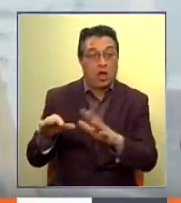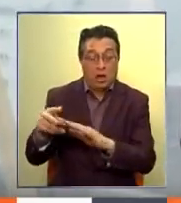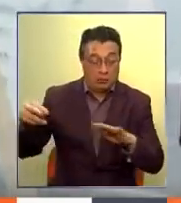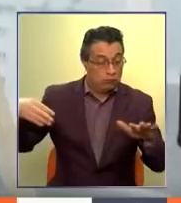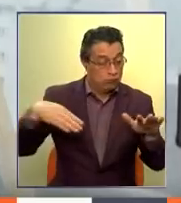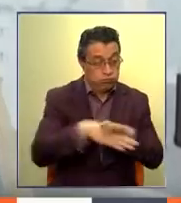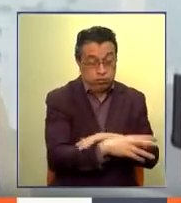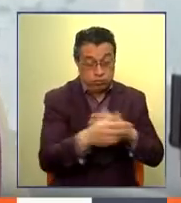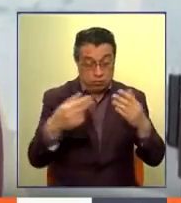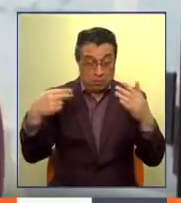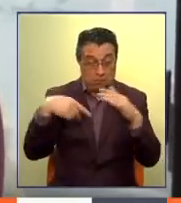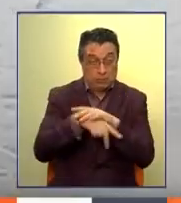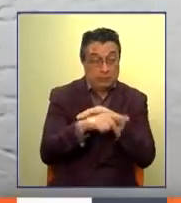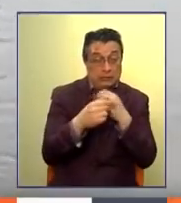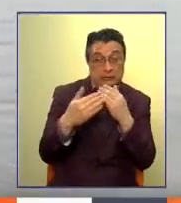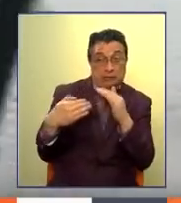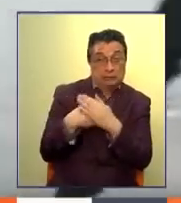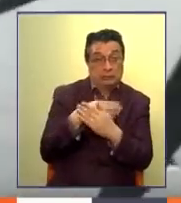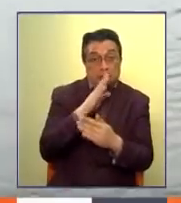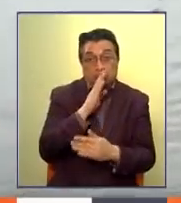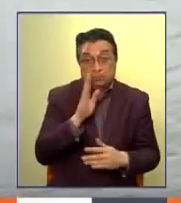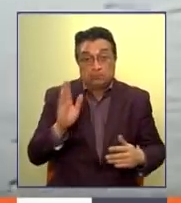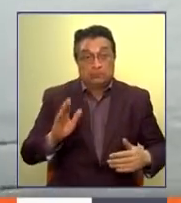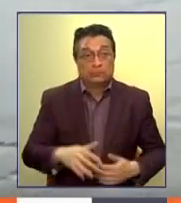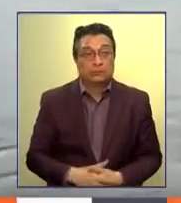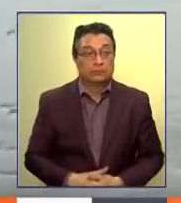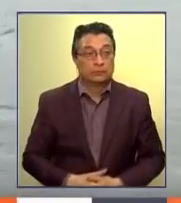con la esperanza de no lastimarme.